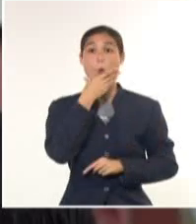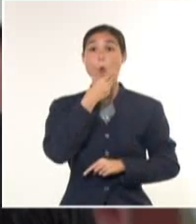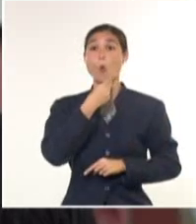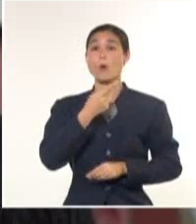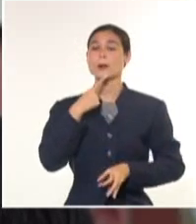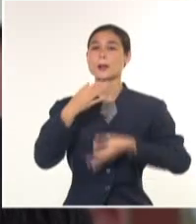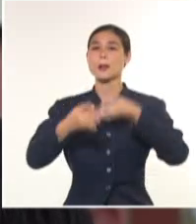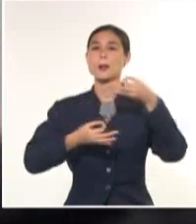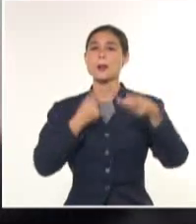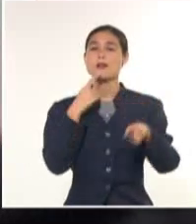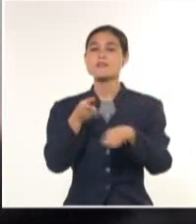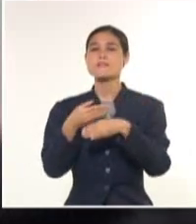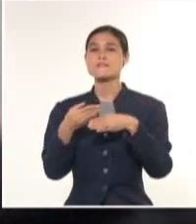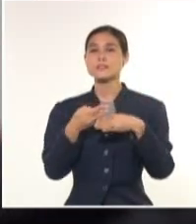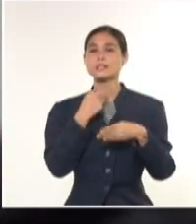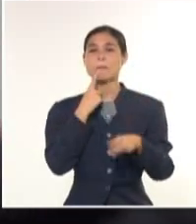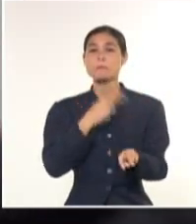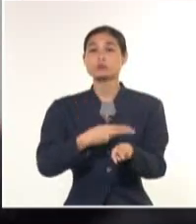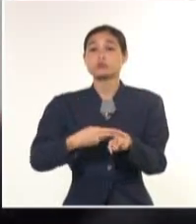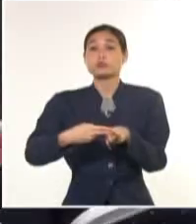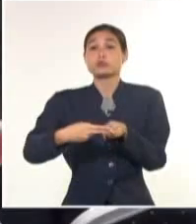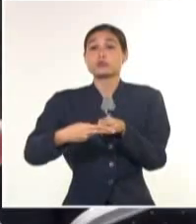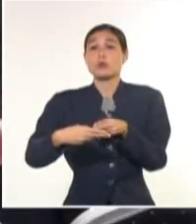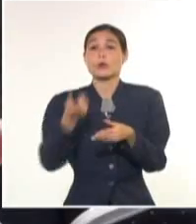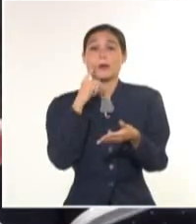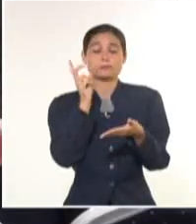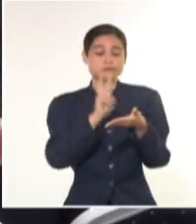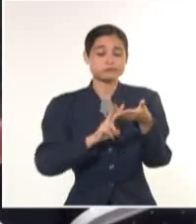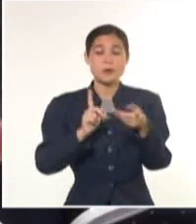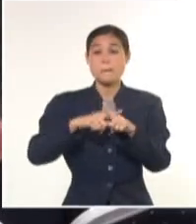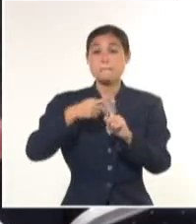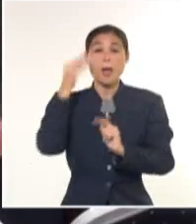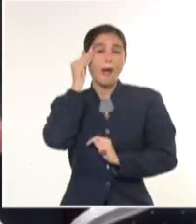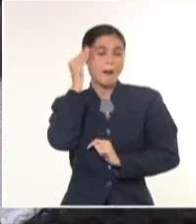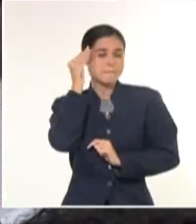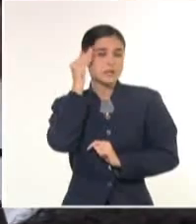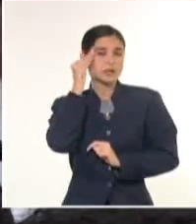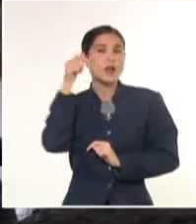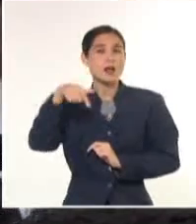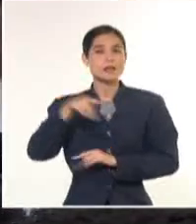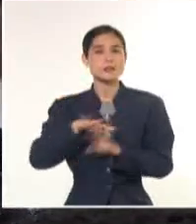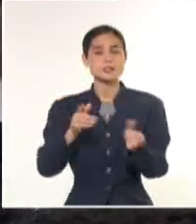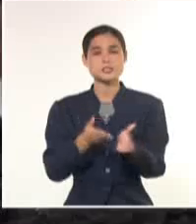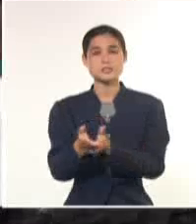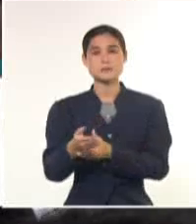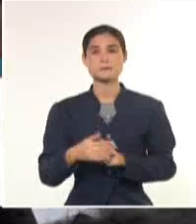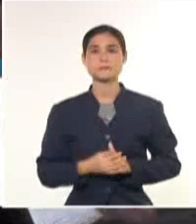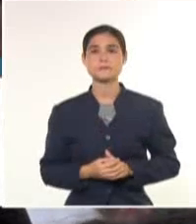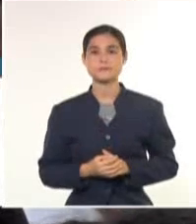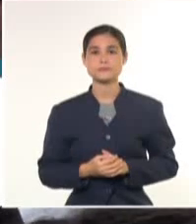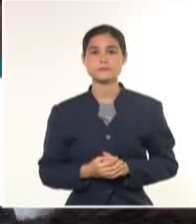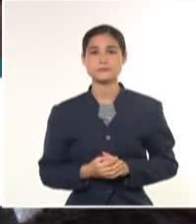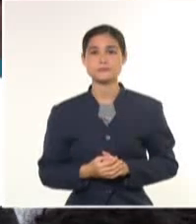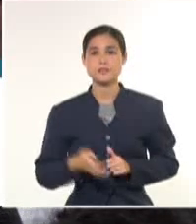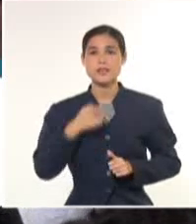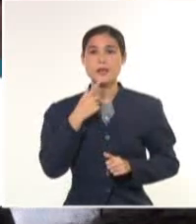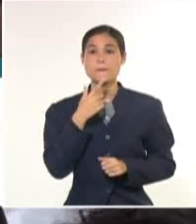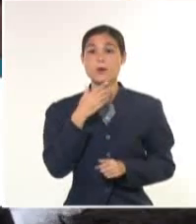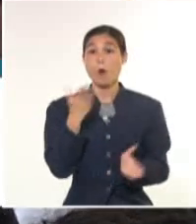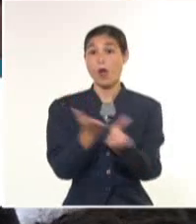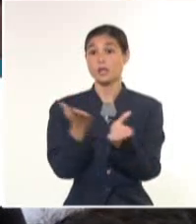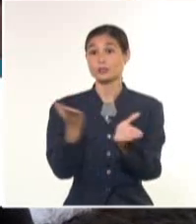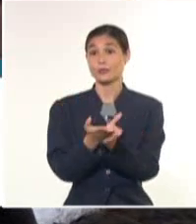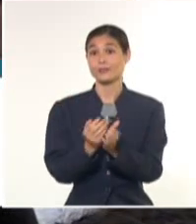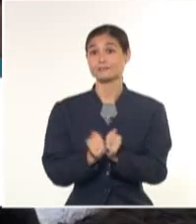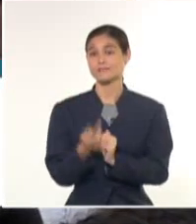cómo, inspirados en la historia, también se enfrentan a los retos de estos tiempos. José Antonio Echeverría para nosotros representa lo que es un